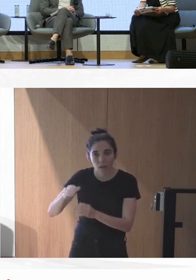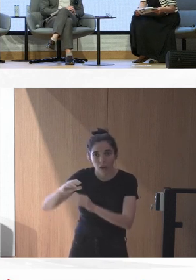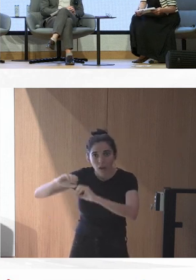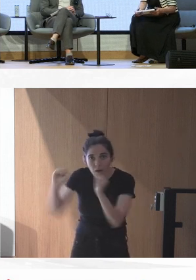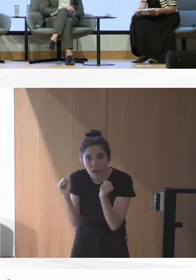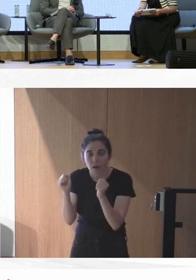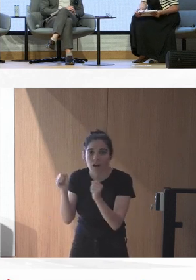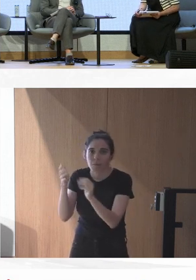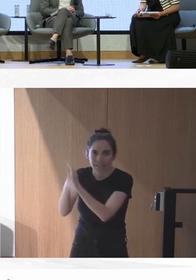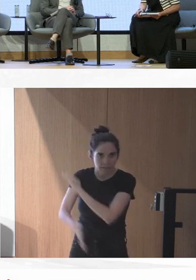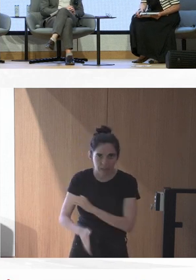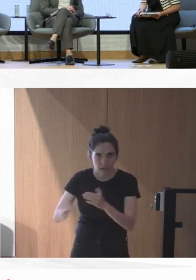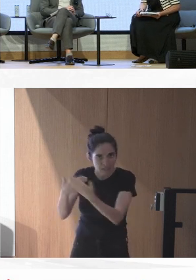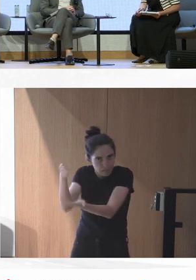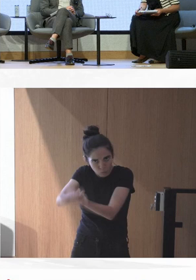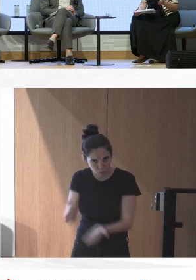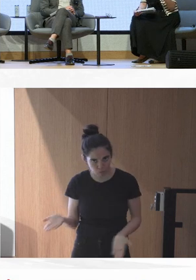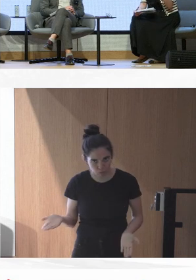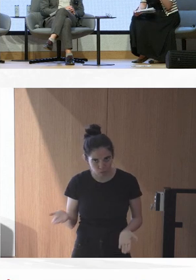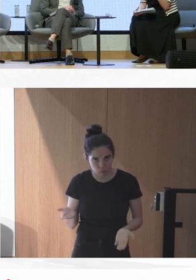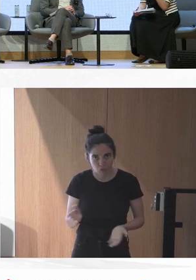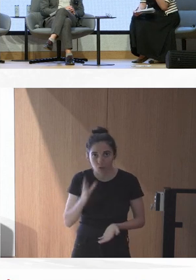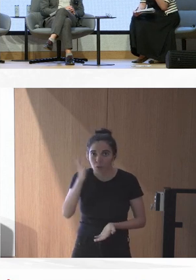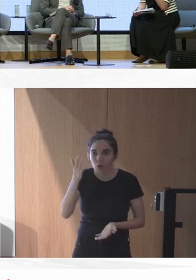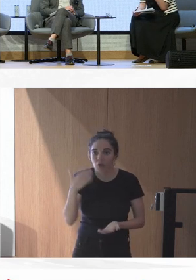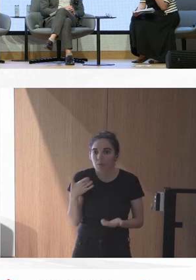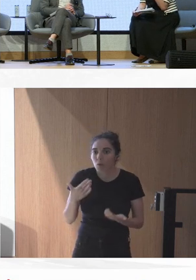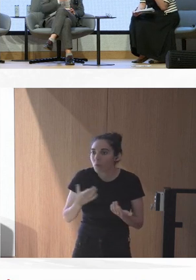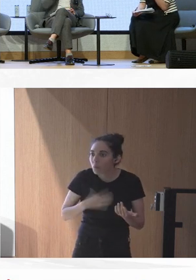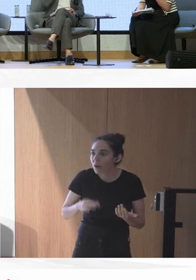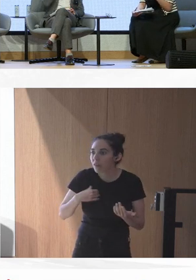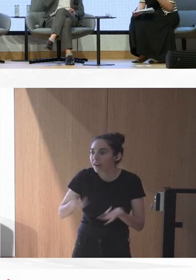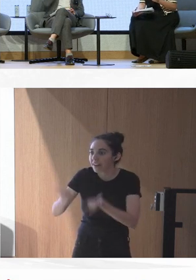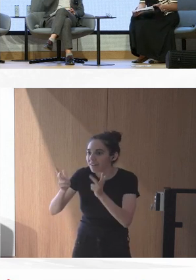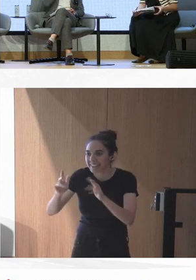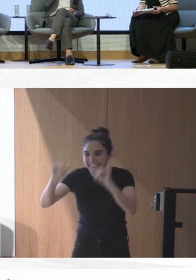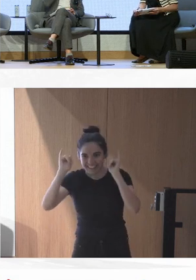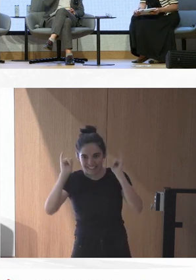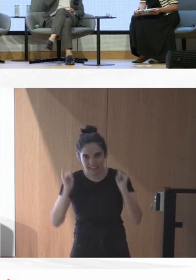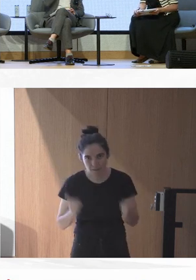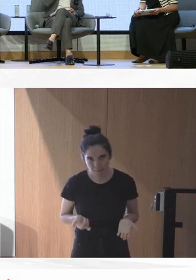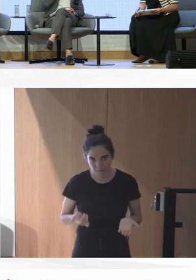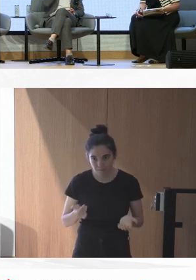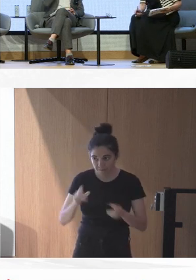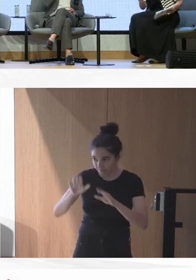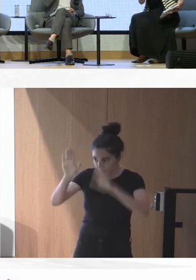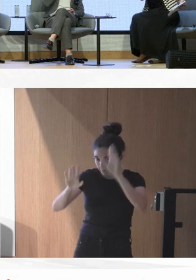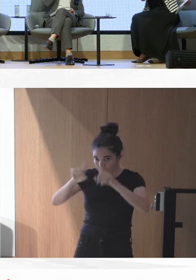porque no habría tenido la posibilidad de siquiera de salir. Así que empezamos, si queréis, con las